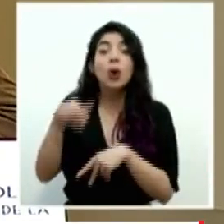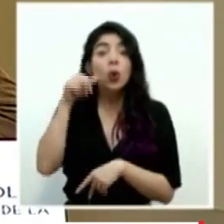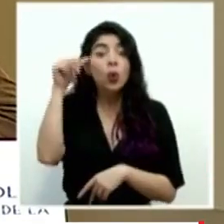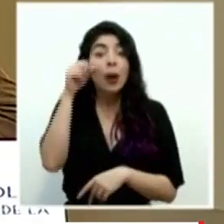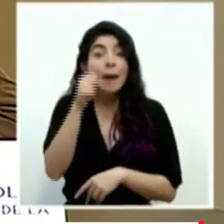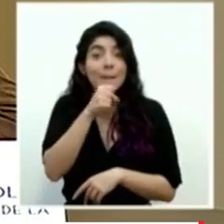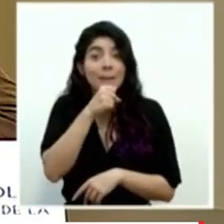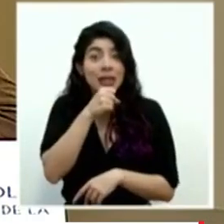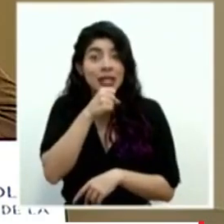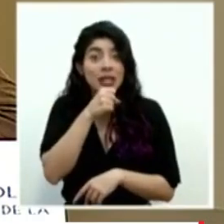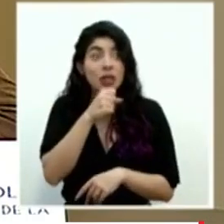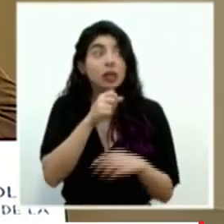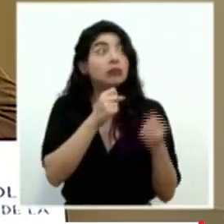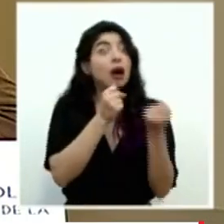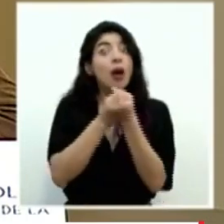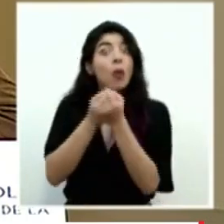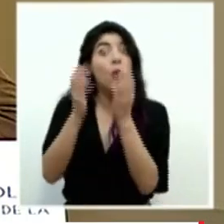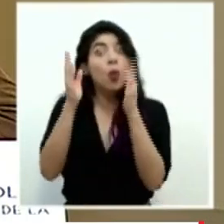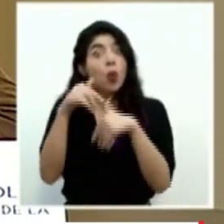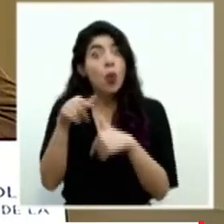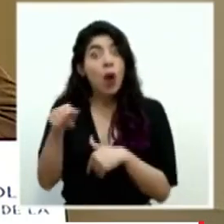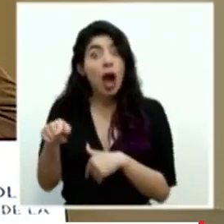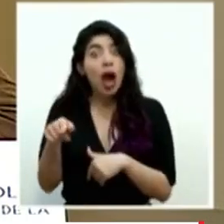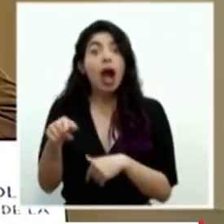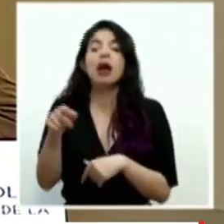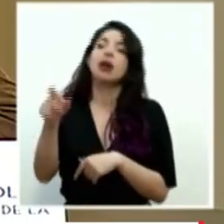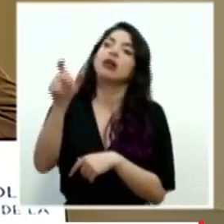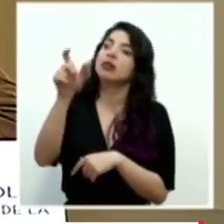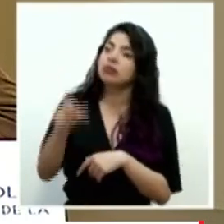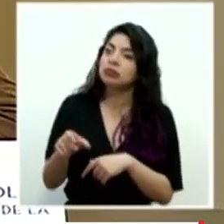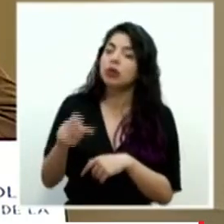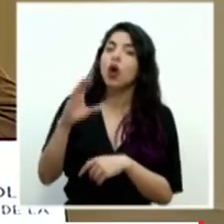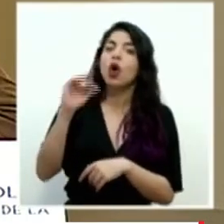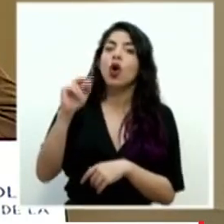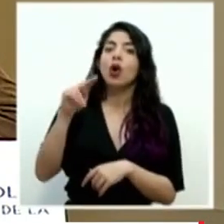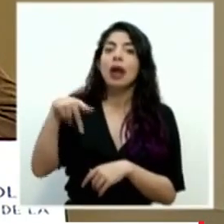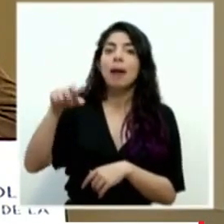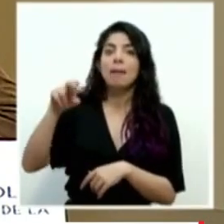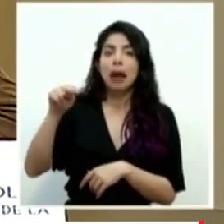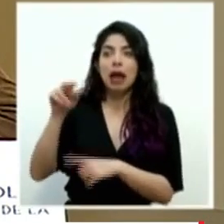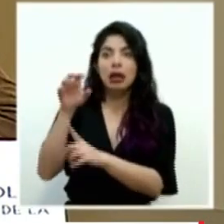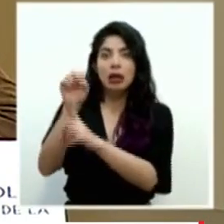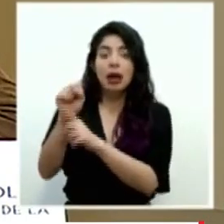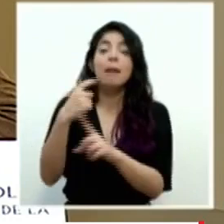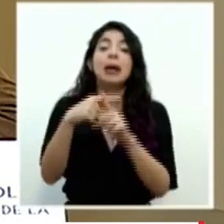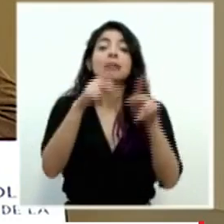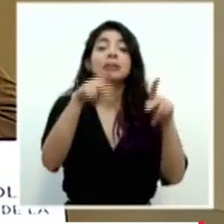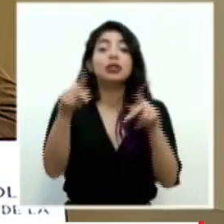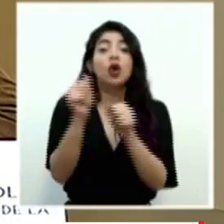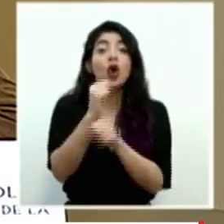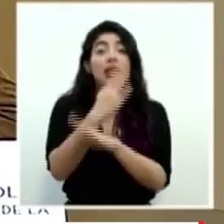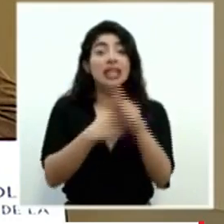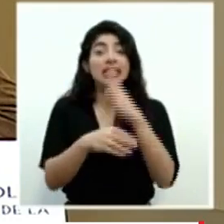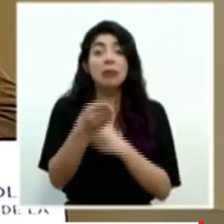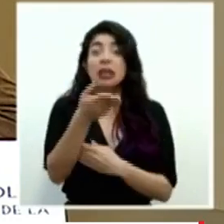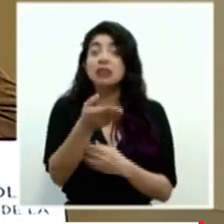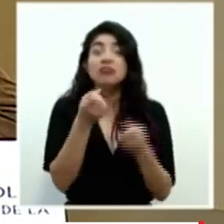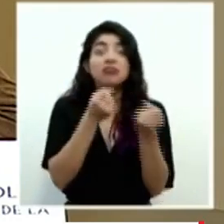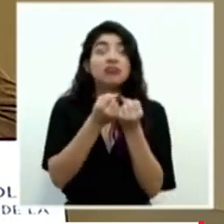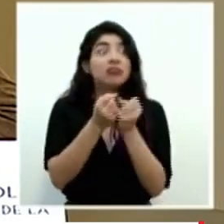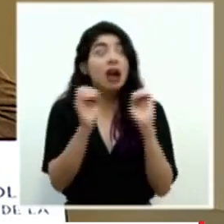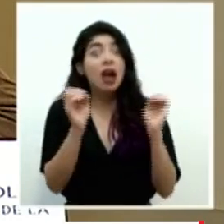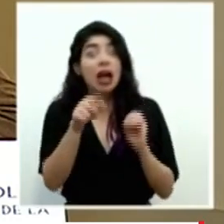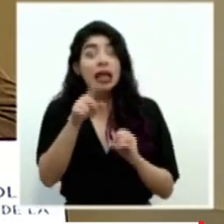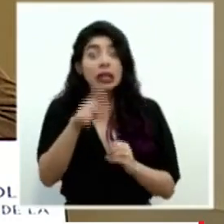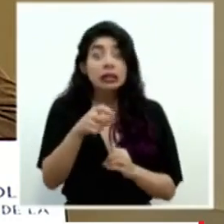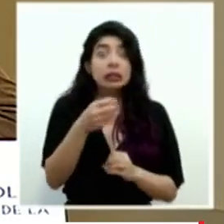mayores sin una red de apoyo, operado y certificado por CONAPAM, y personas con discapacidad que tampoco tengan una red de